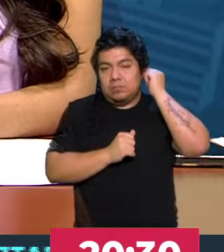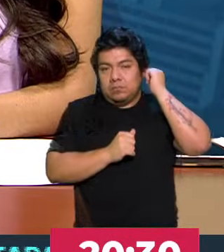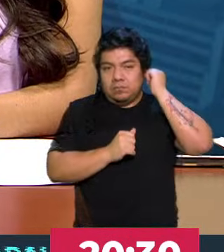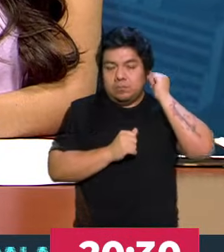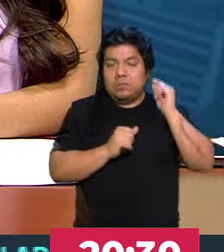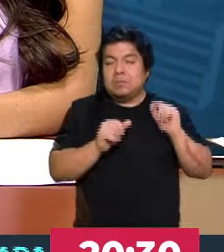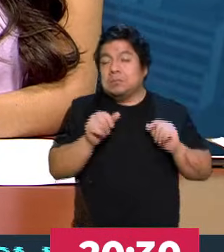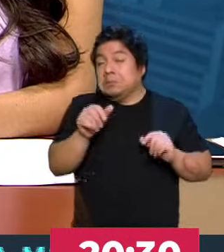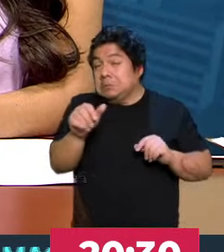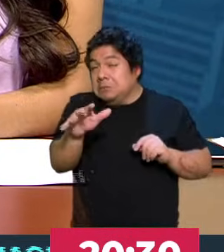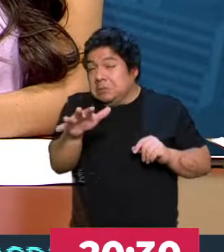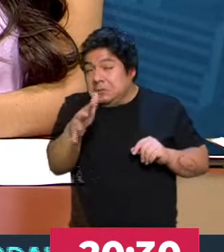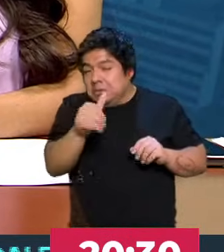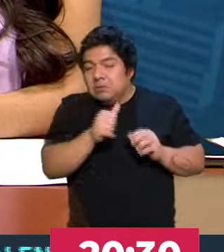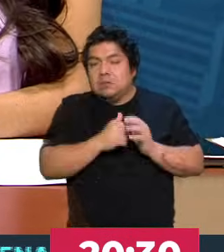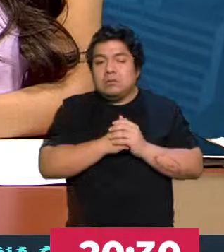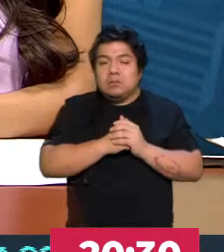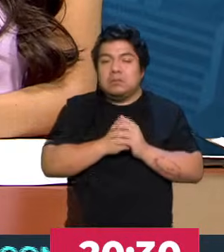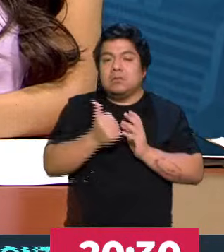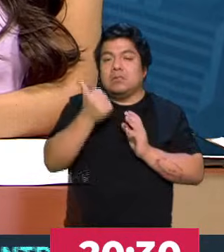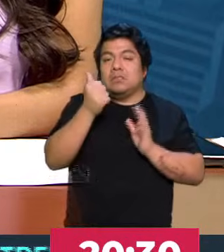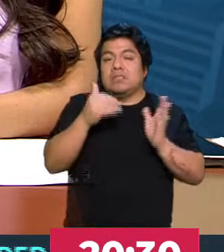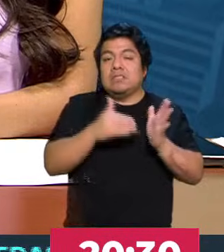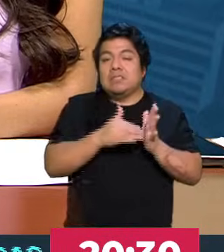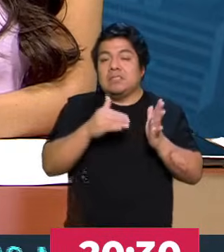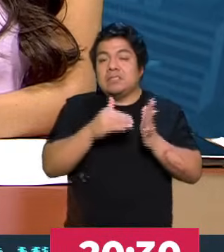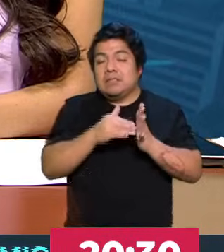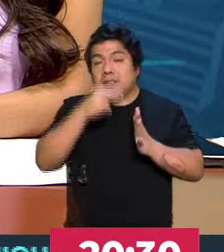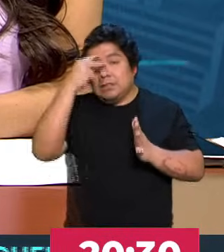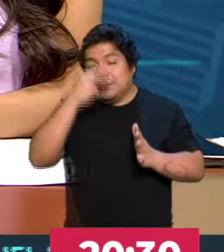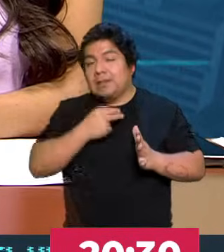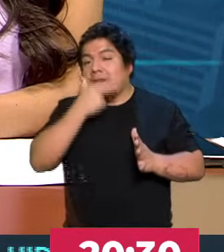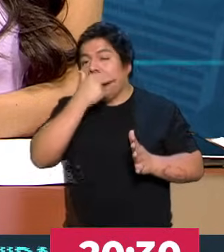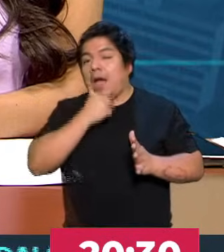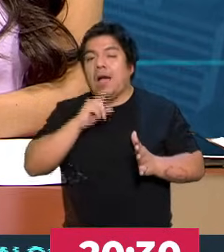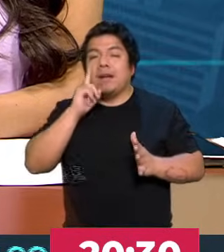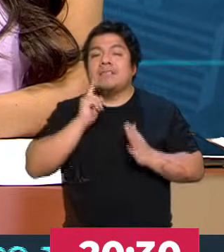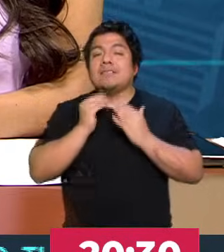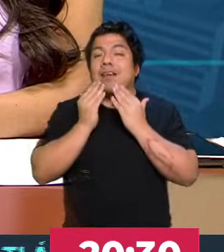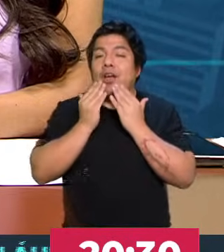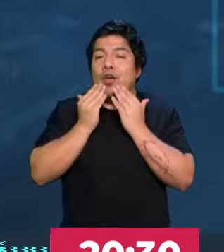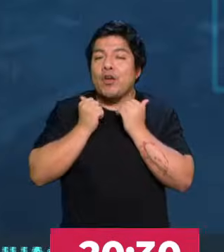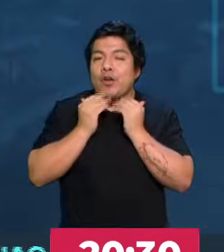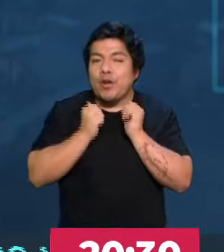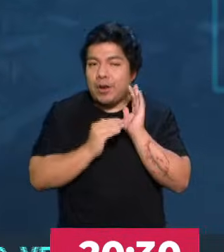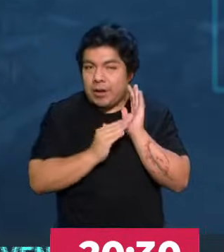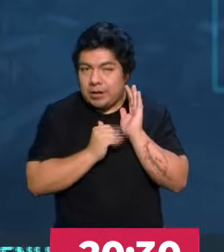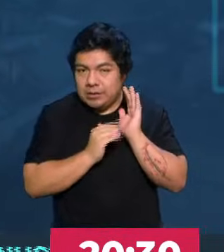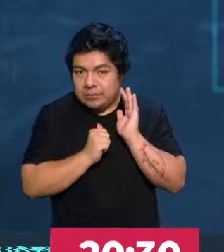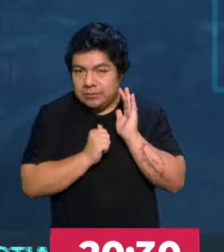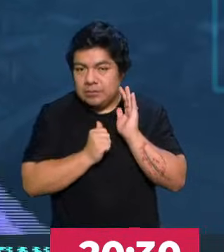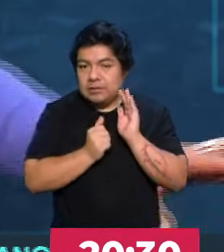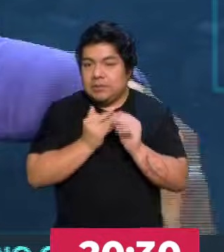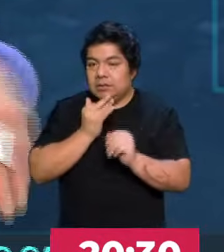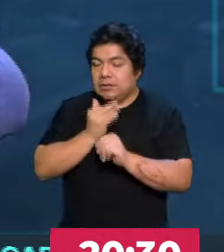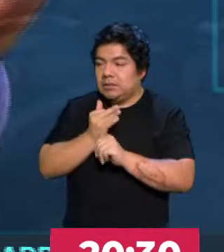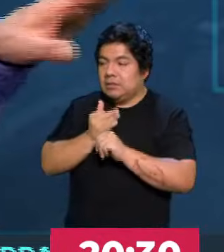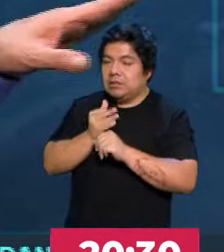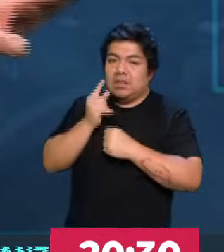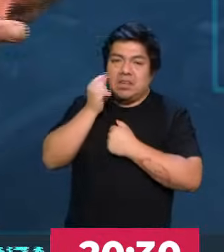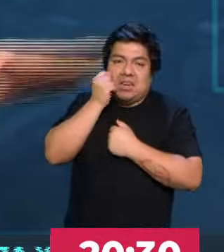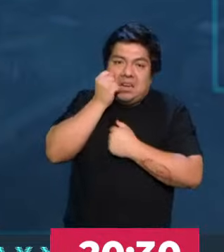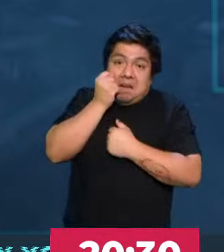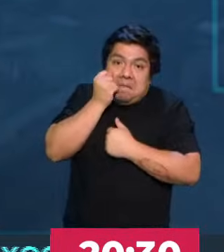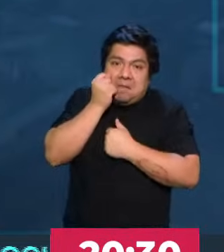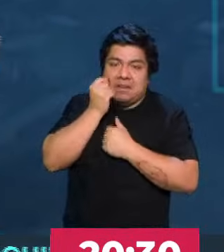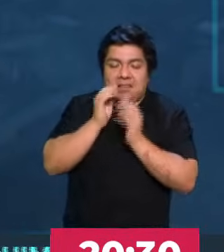hablamos de aproximadamente 6 millones de mexicanos sin documentos, aunque, como estamos viendo la cosa, da lo mismo si tienes